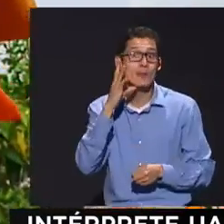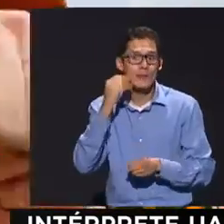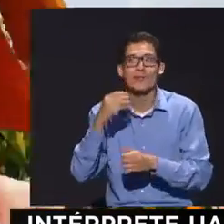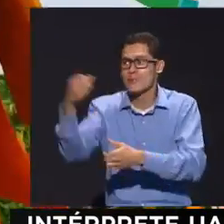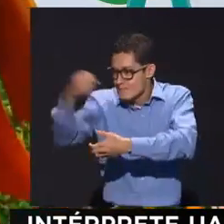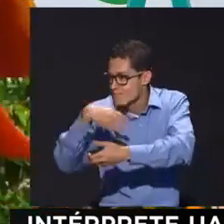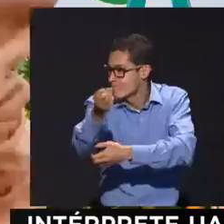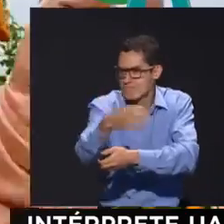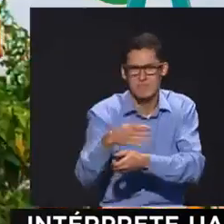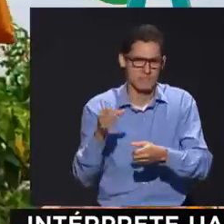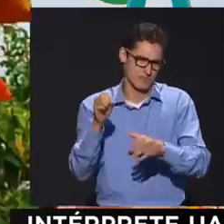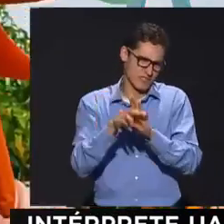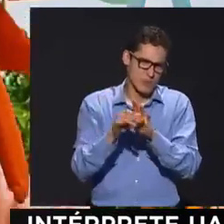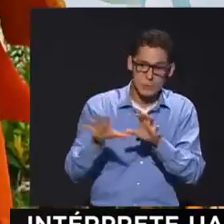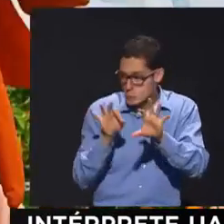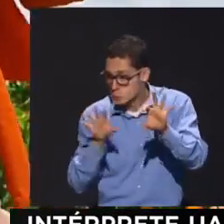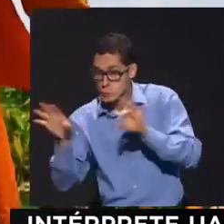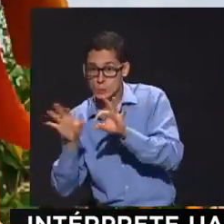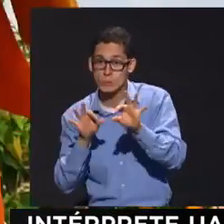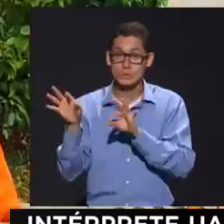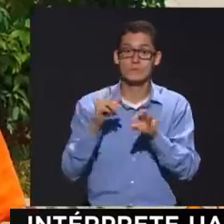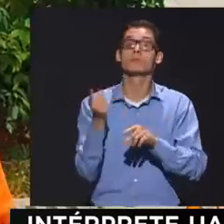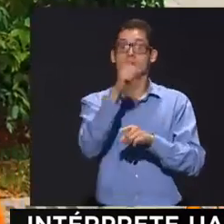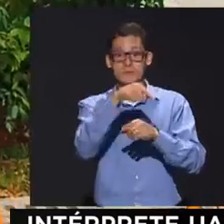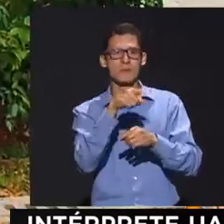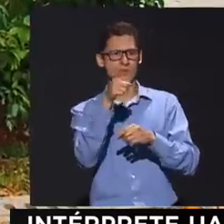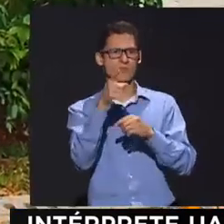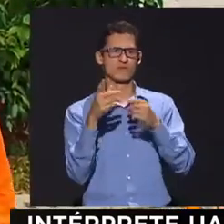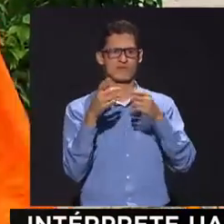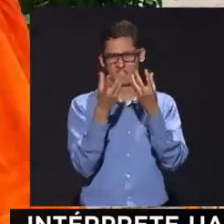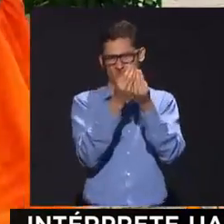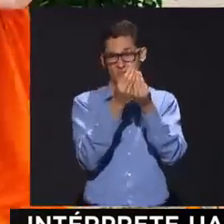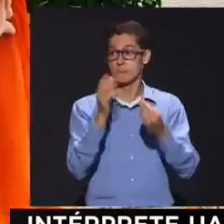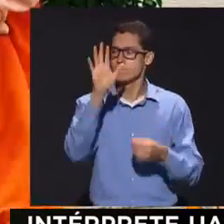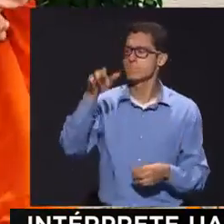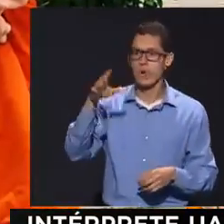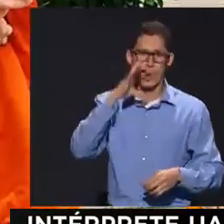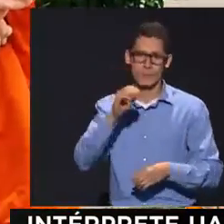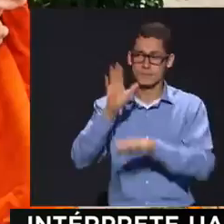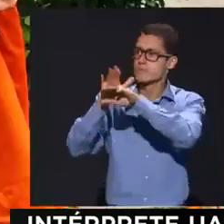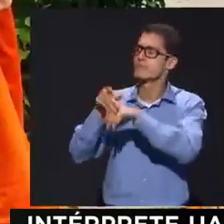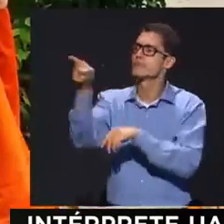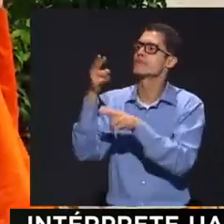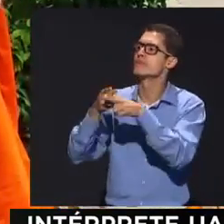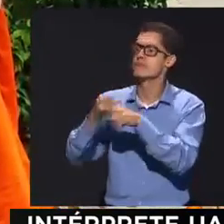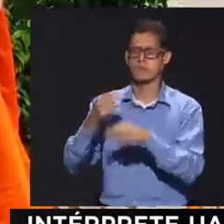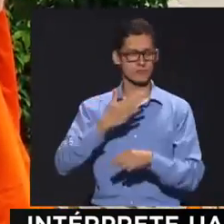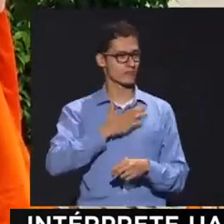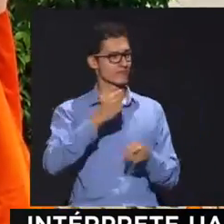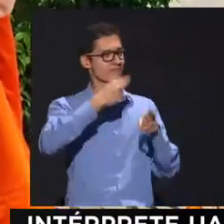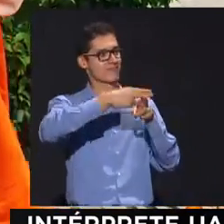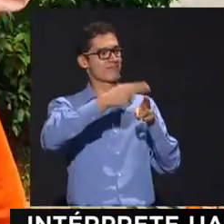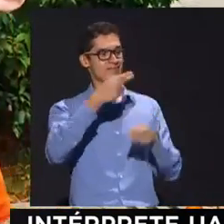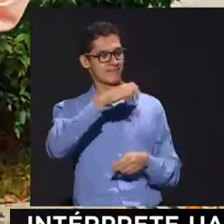hoy estaremos con nuestro héroe del reciclaje muy bien cuéntanos cómo te llamas mi nombre es héctor